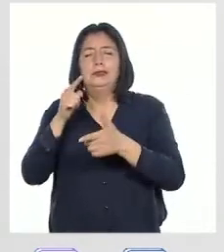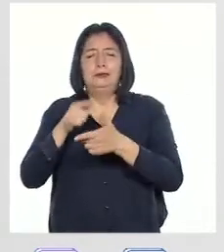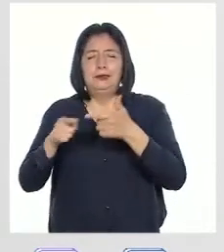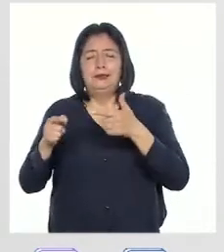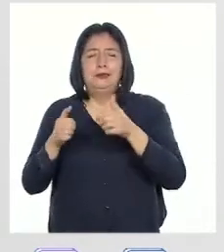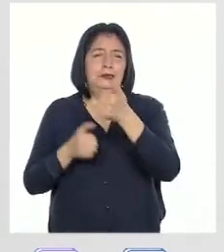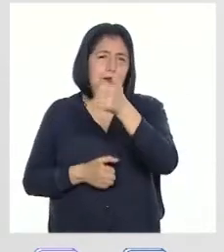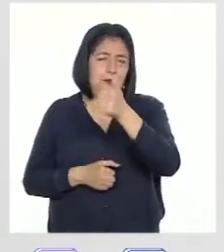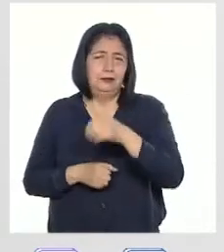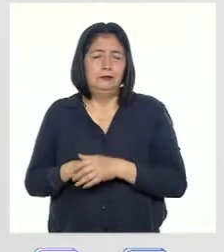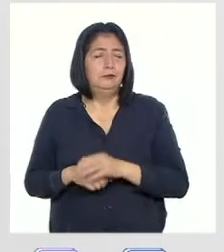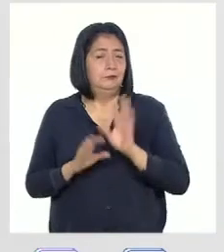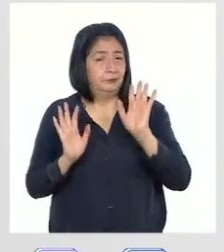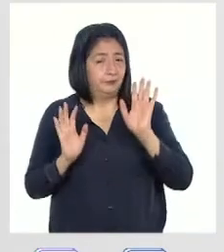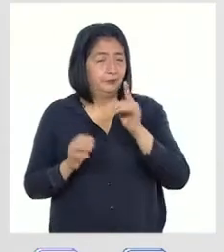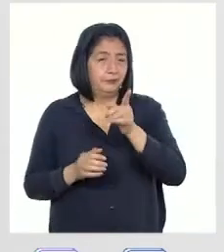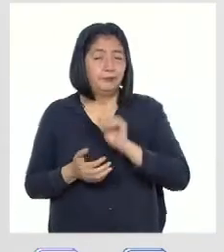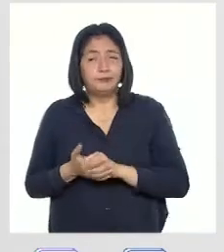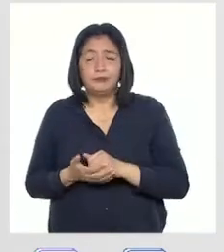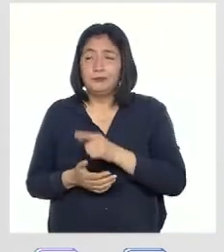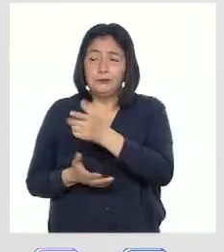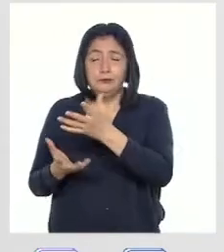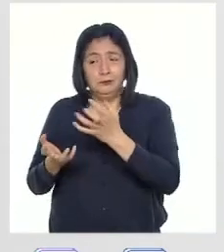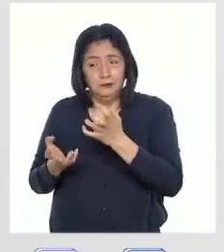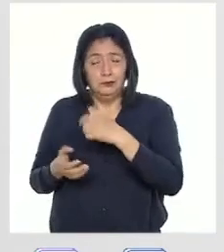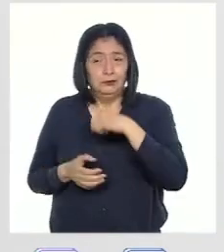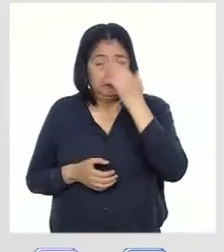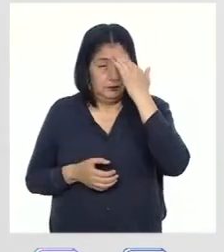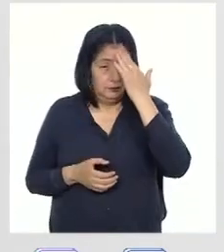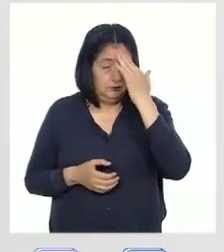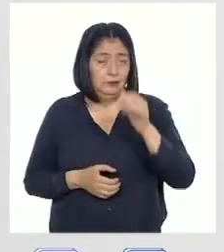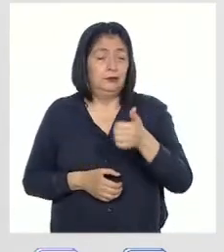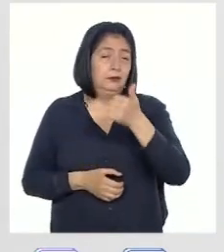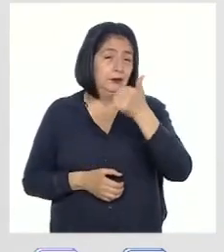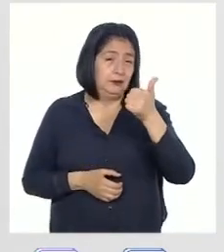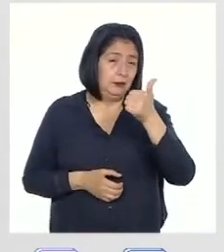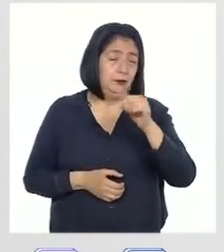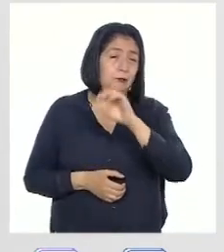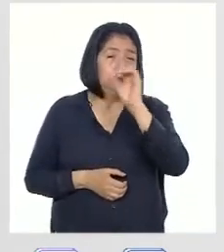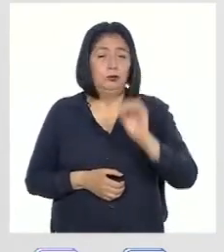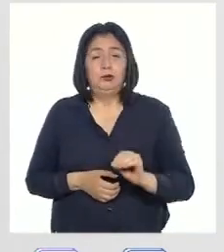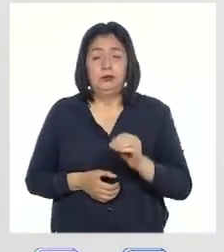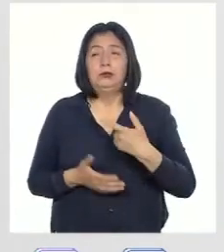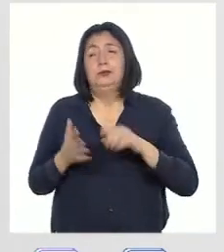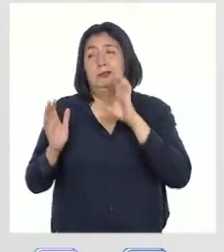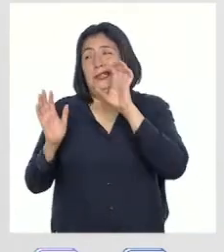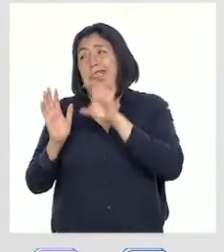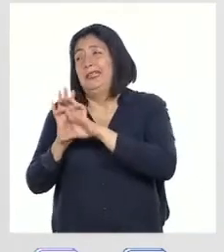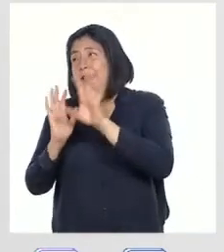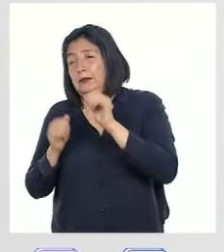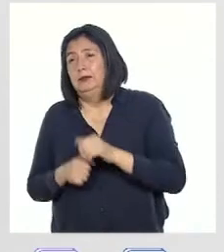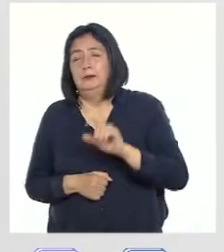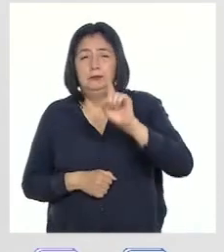entre 10. Así que, si deseas calcular el 10% de, por